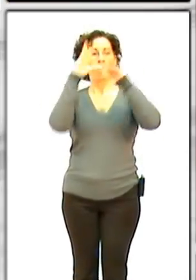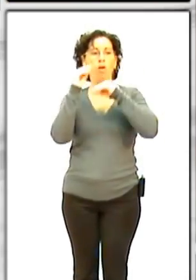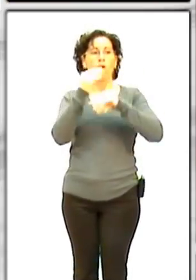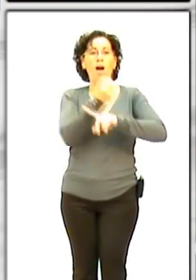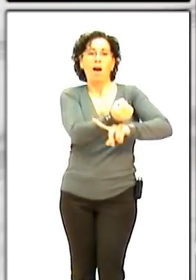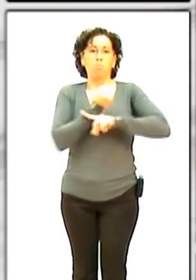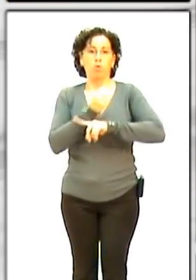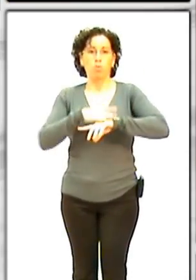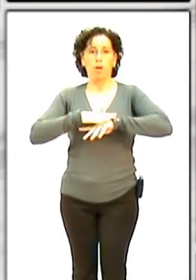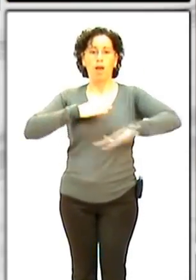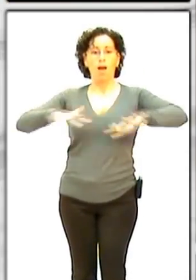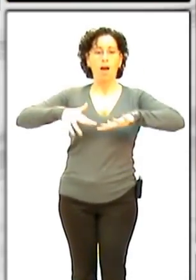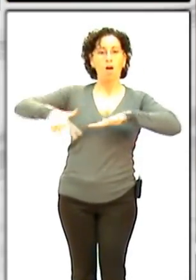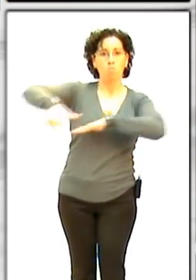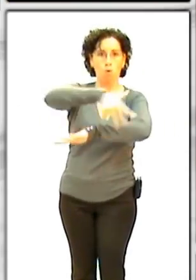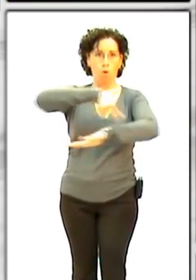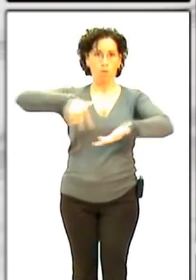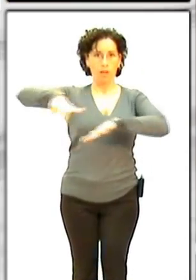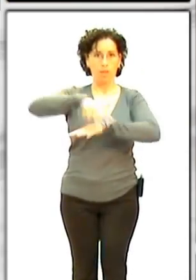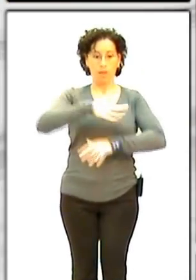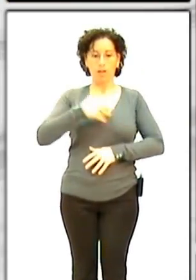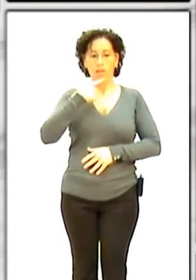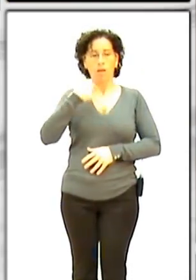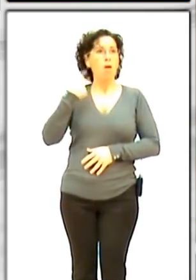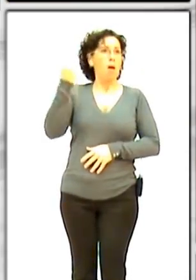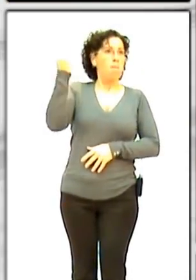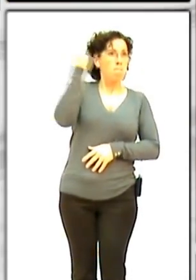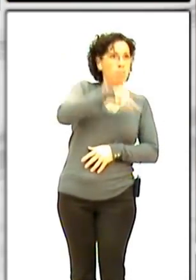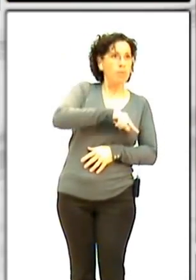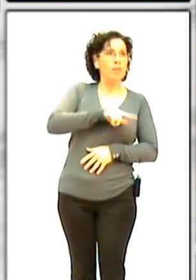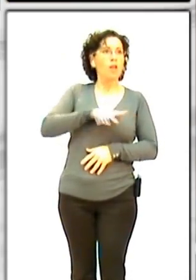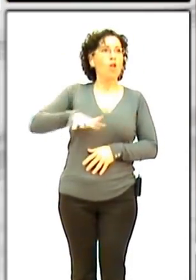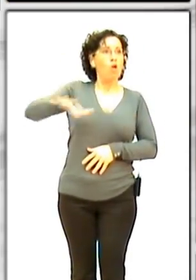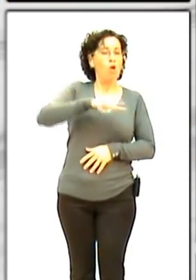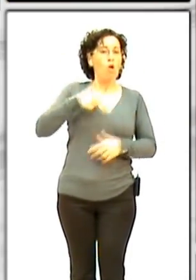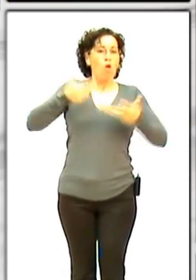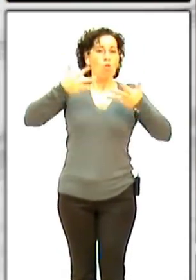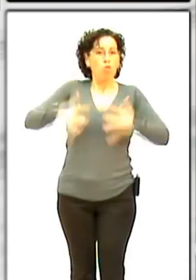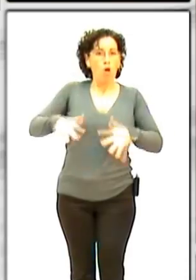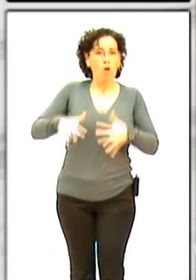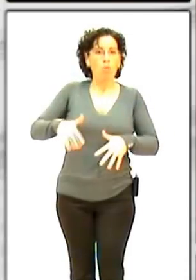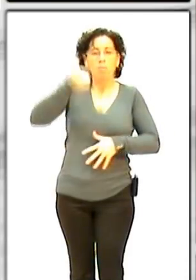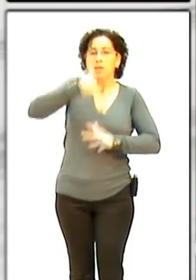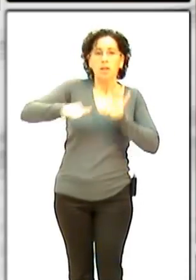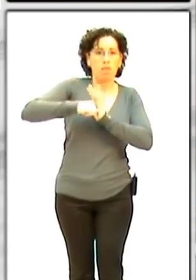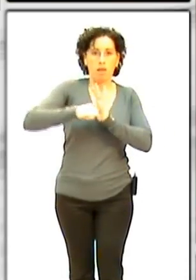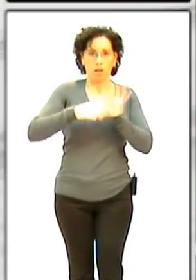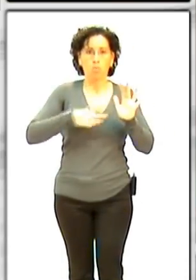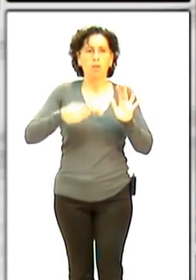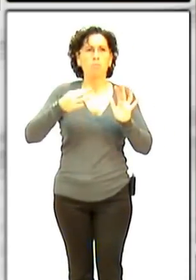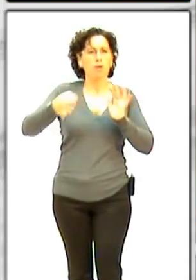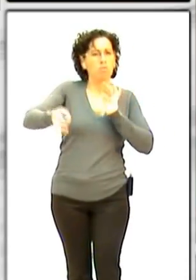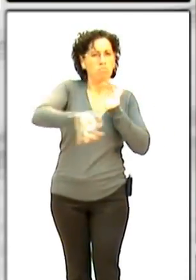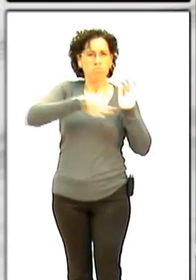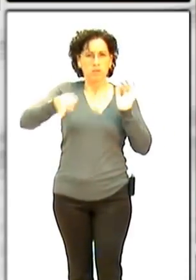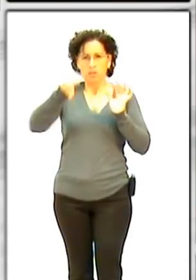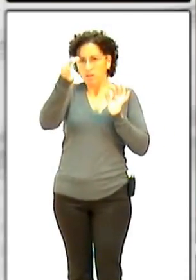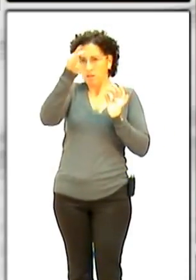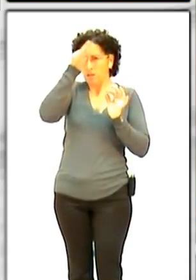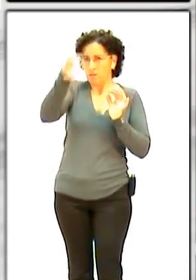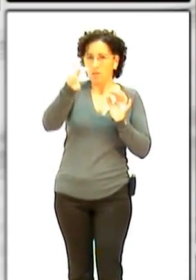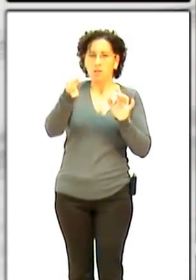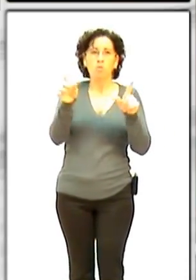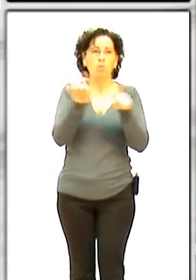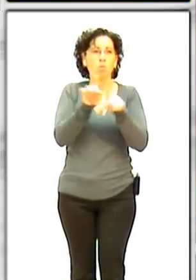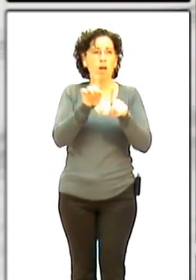movilidad. Es muy interesante saber dónde estás, con una aproximación importante, pero todavía no podemos